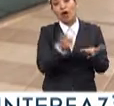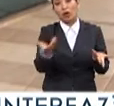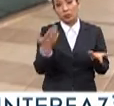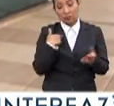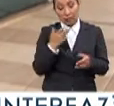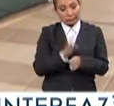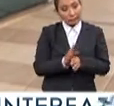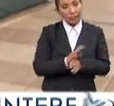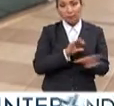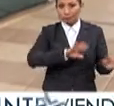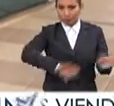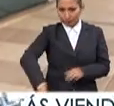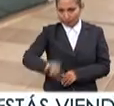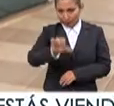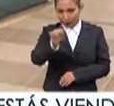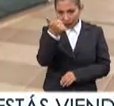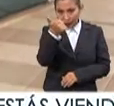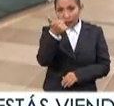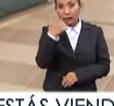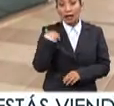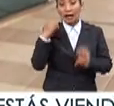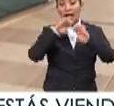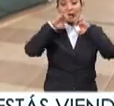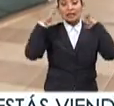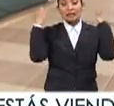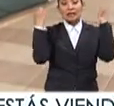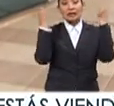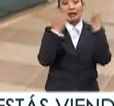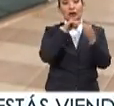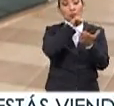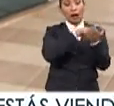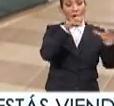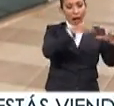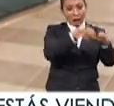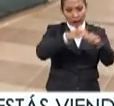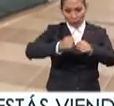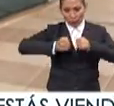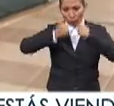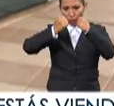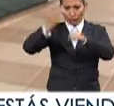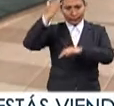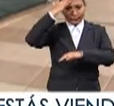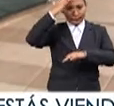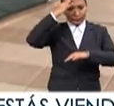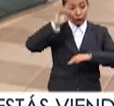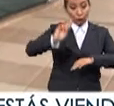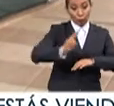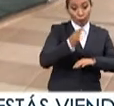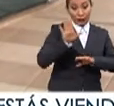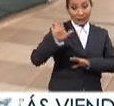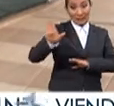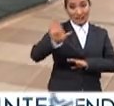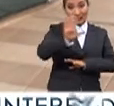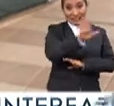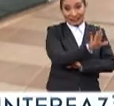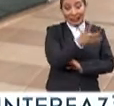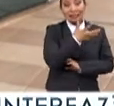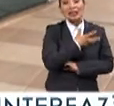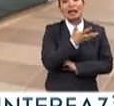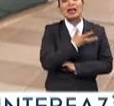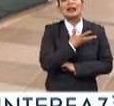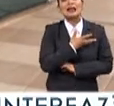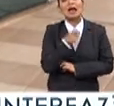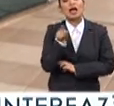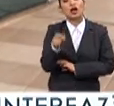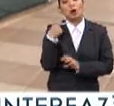ventaja otra cosa son los estadios no y los niveles de poder claro las universidades tienen unos